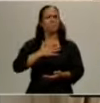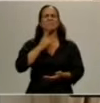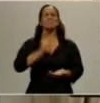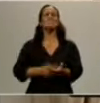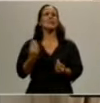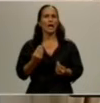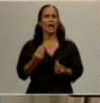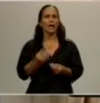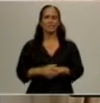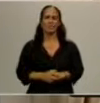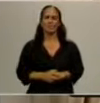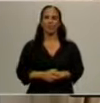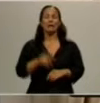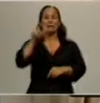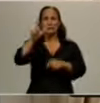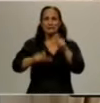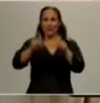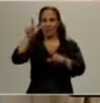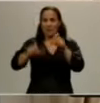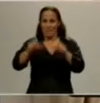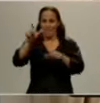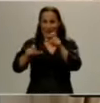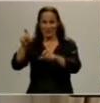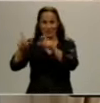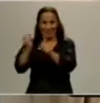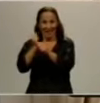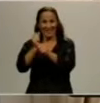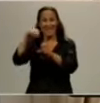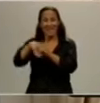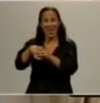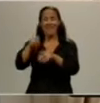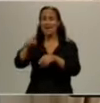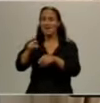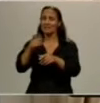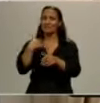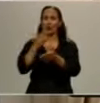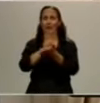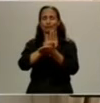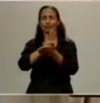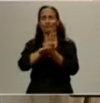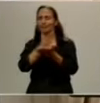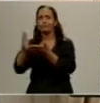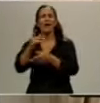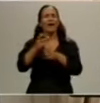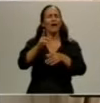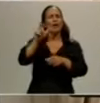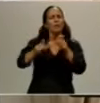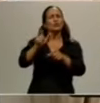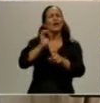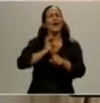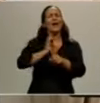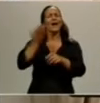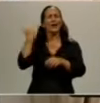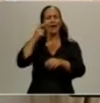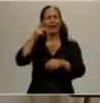el desplazamiento de muchos de esos agentes, agentes que, vuelvo a decir, venían desde el año 83. Este tema